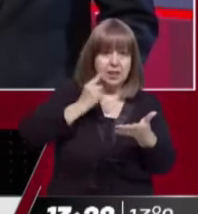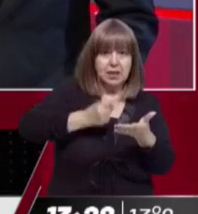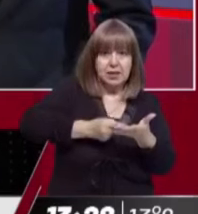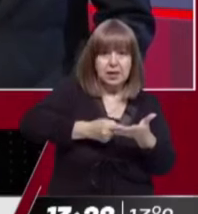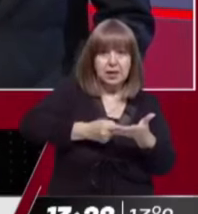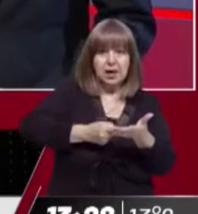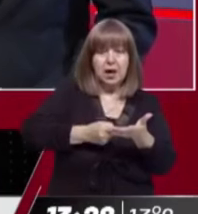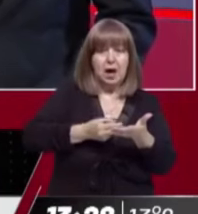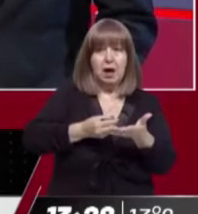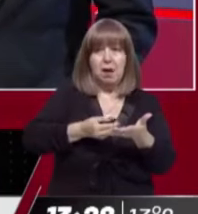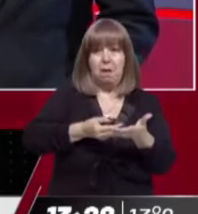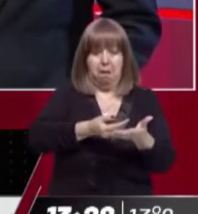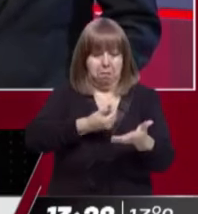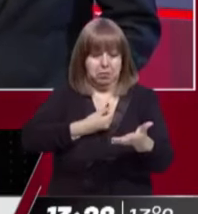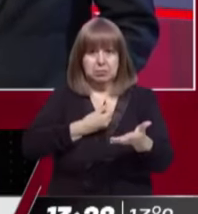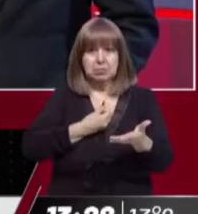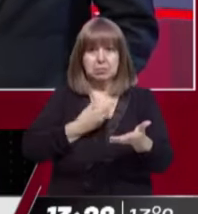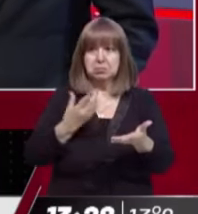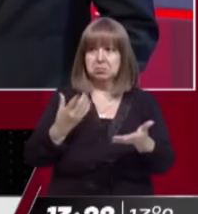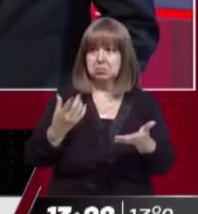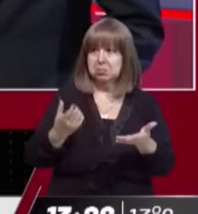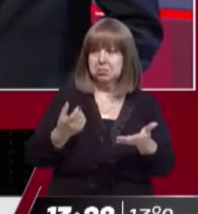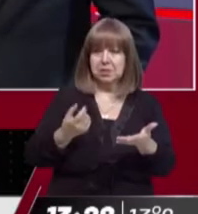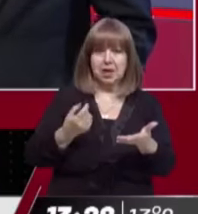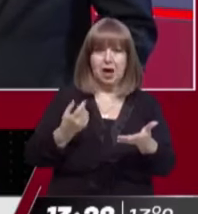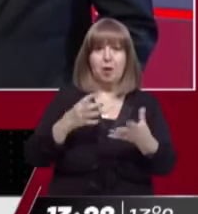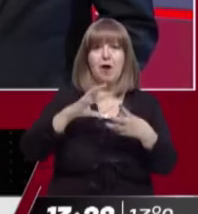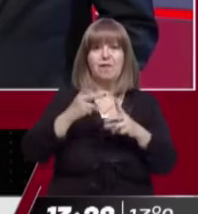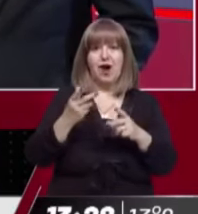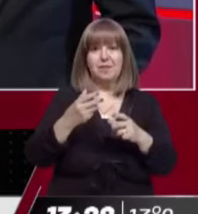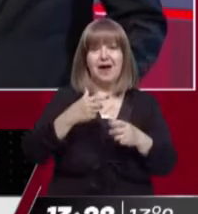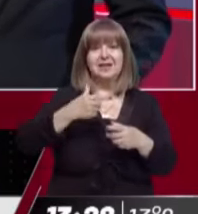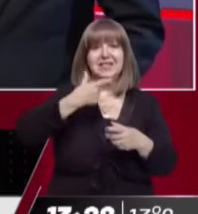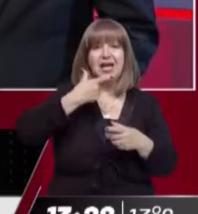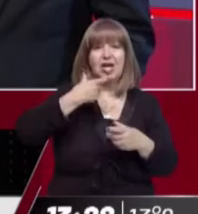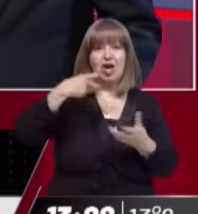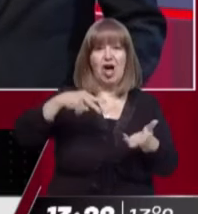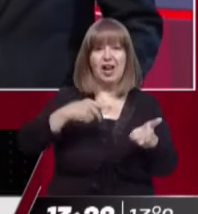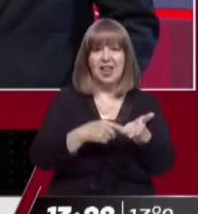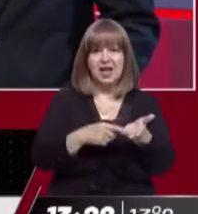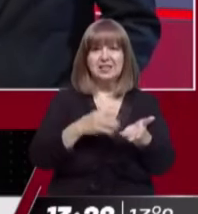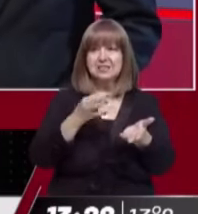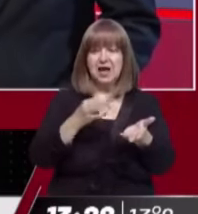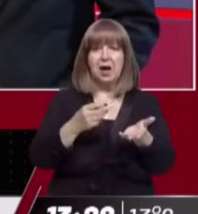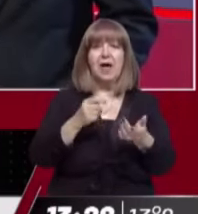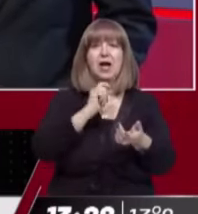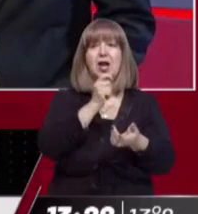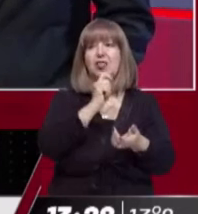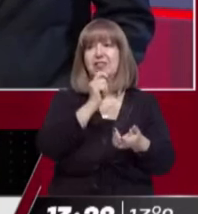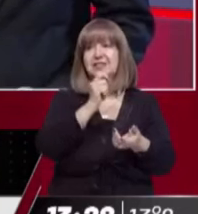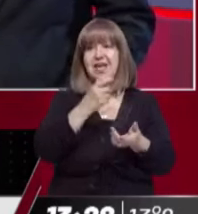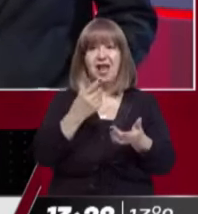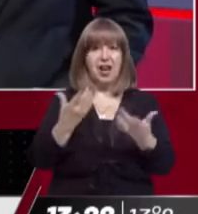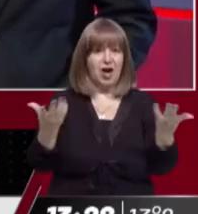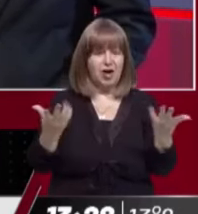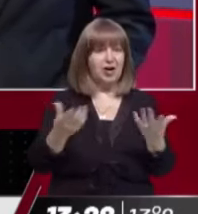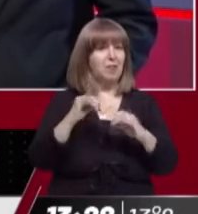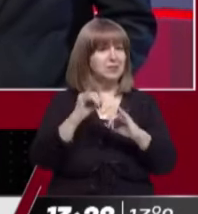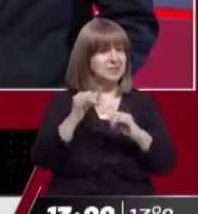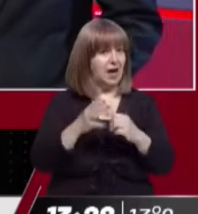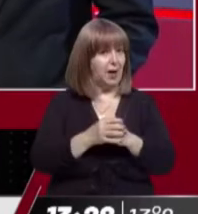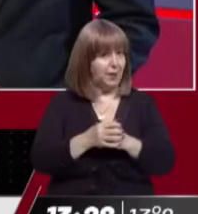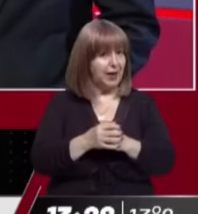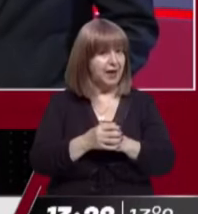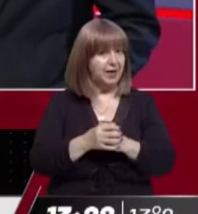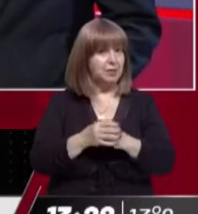preguntás cualquier cosa, lo que quieras, y te lo responde de forma súper inteligente, ¿no? Y buscando información que ya está presente, porque utiliza diferentes algoritmos,